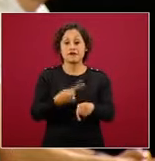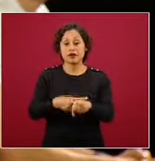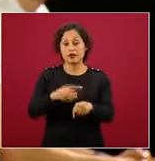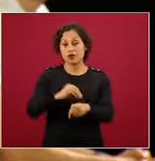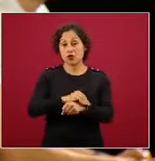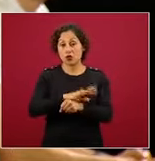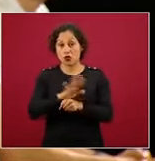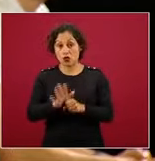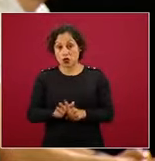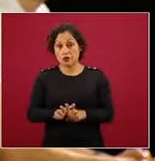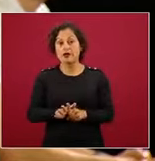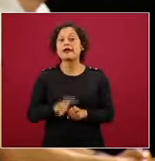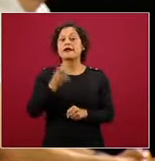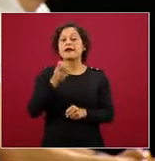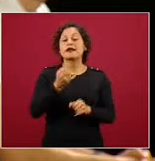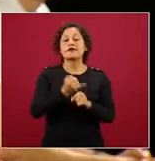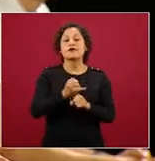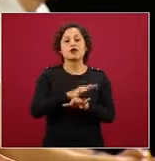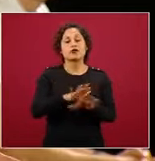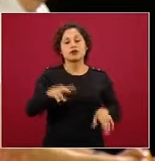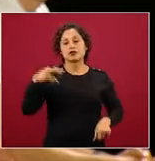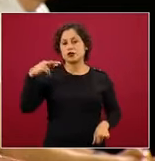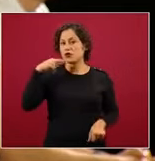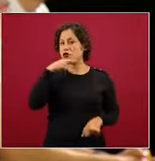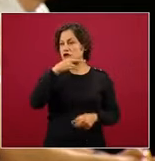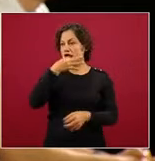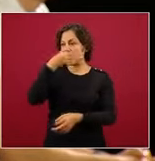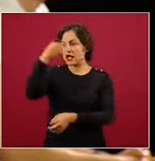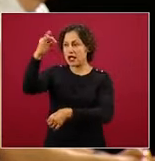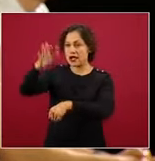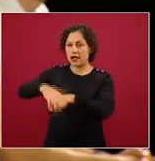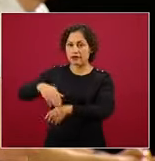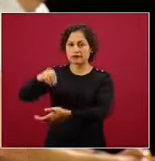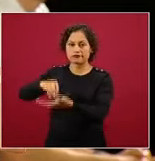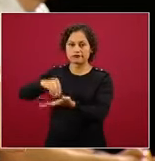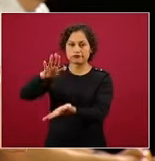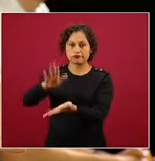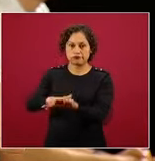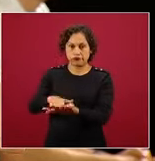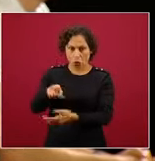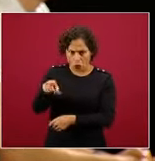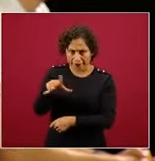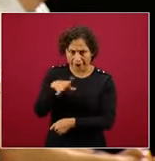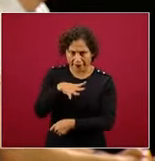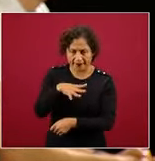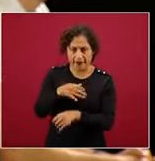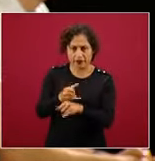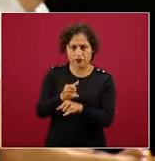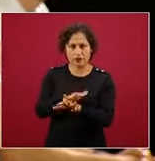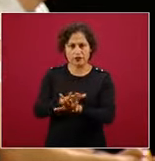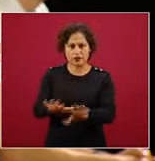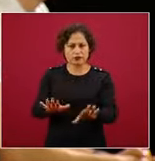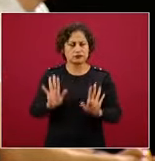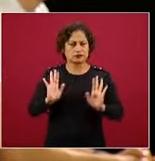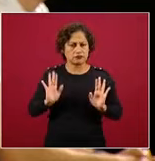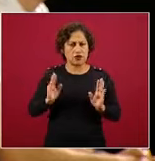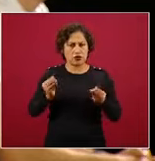una información de notificación inmediata. Es decir, esa información sí la tienen. Lo que yo no sé